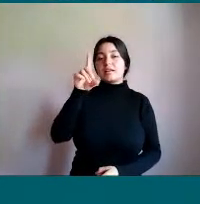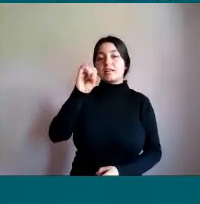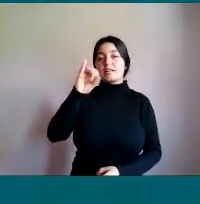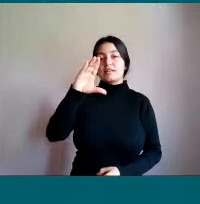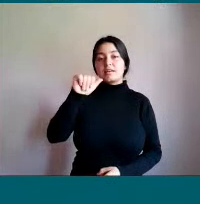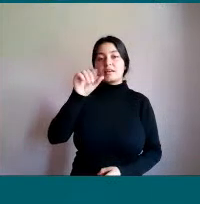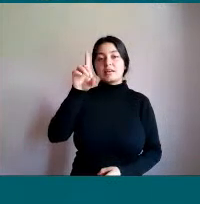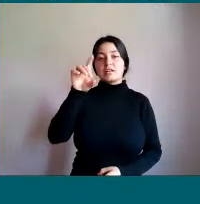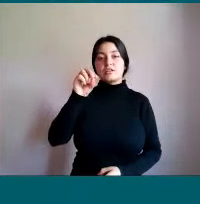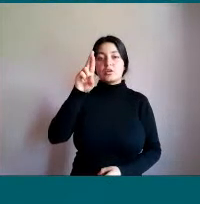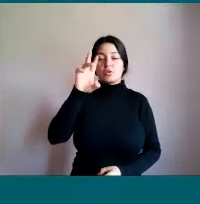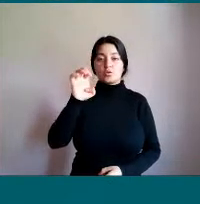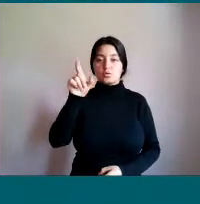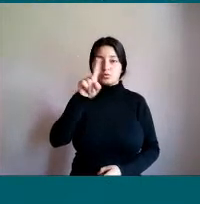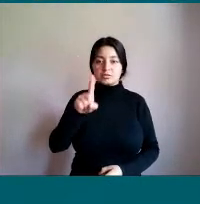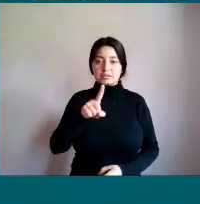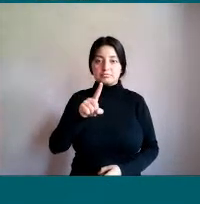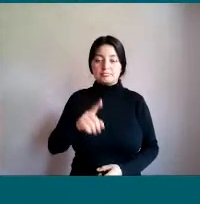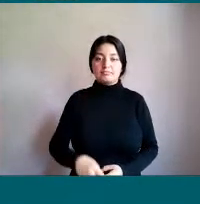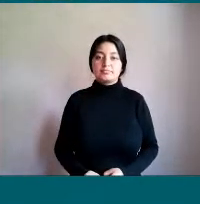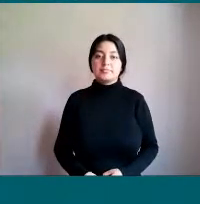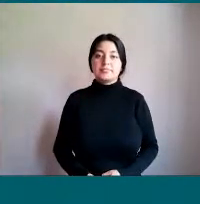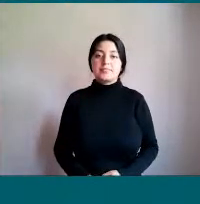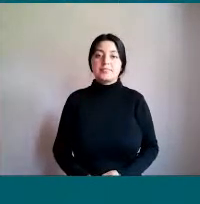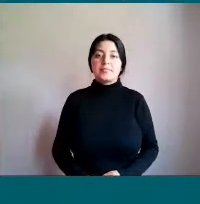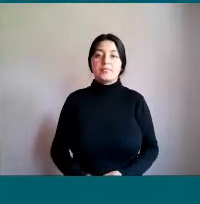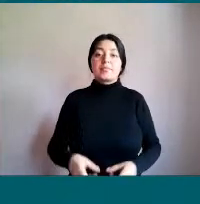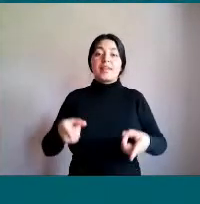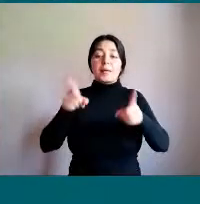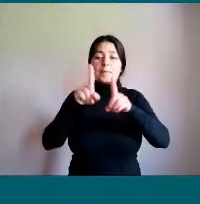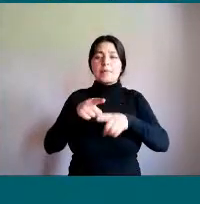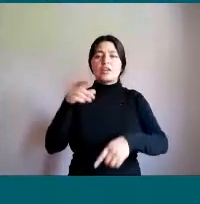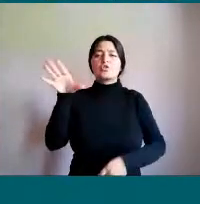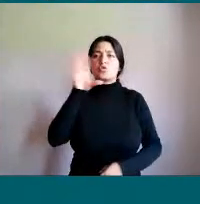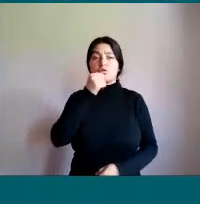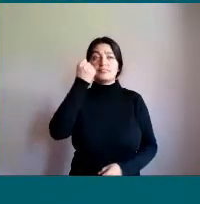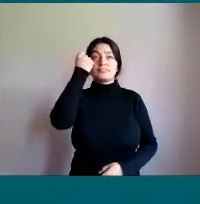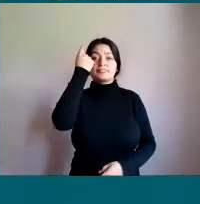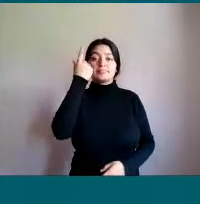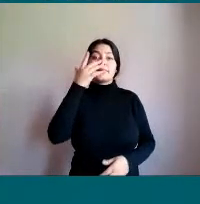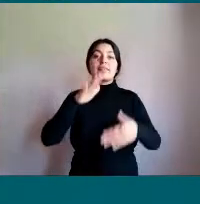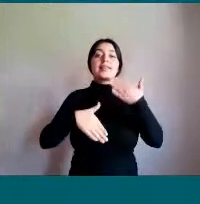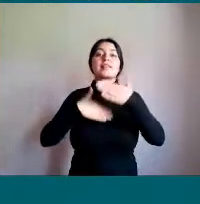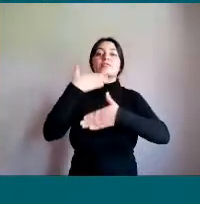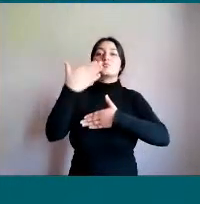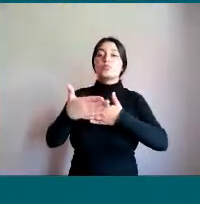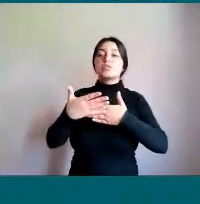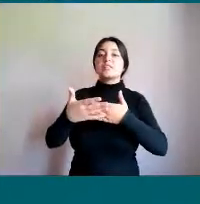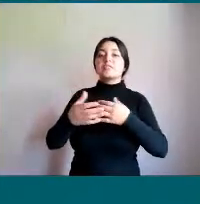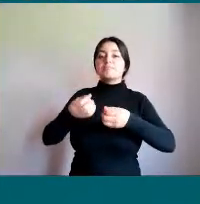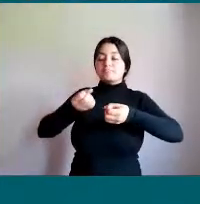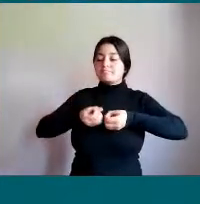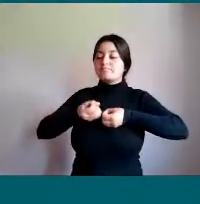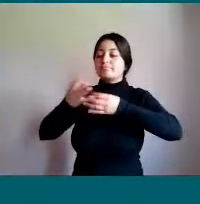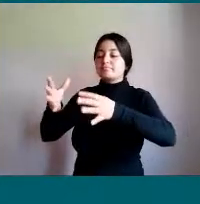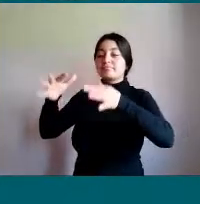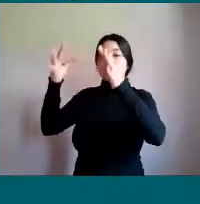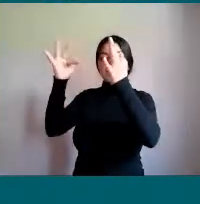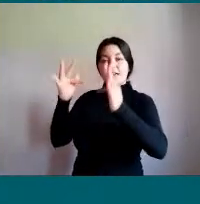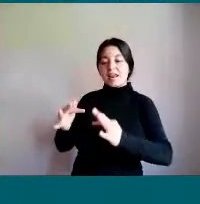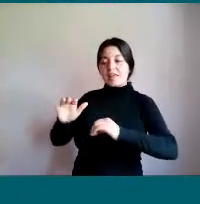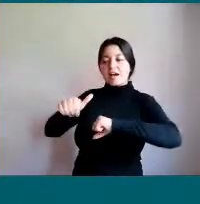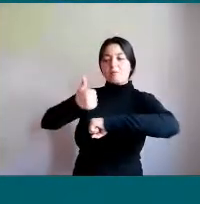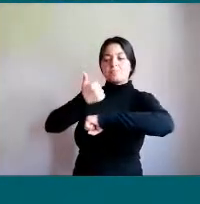¿Esto entendido? Porque una vez que consigo hacer diferentes actividades, subo la tarea. ¿Y la tarea qué es? Algo que implica al alumnado